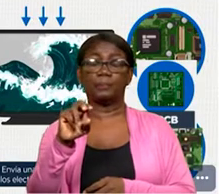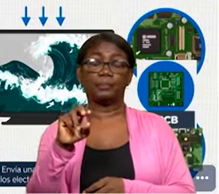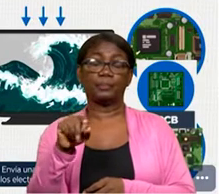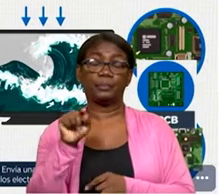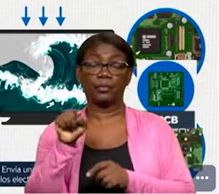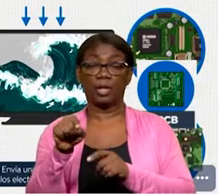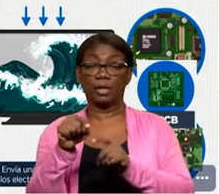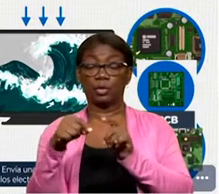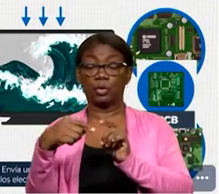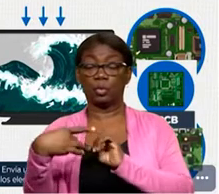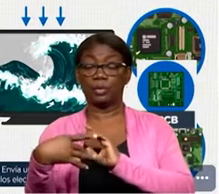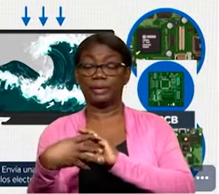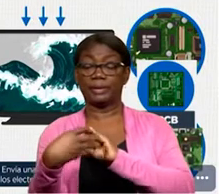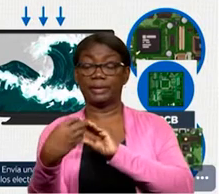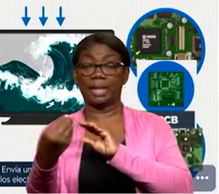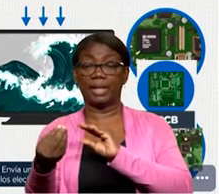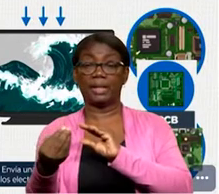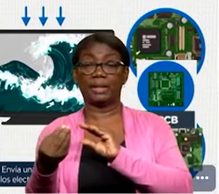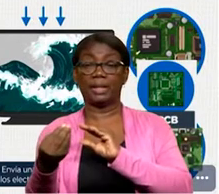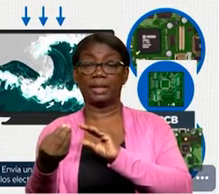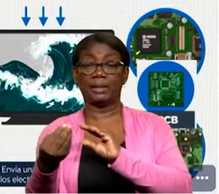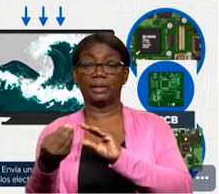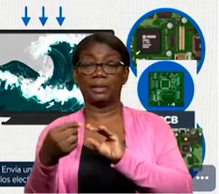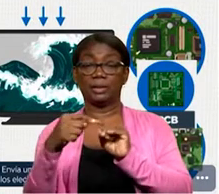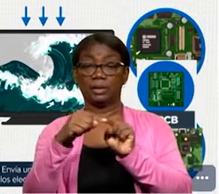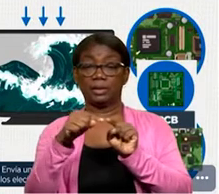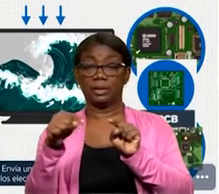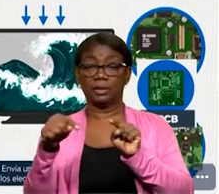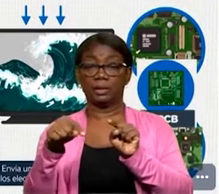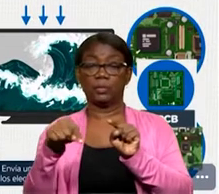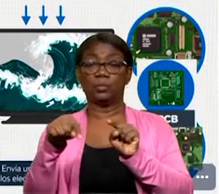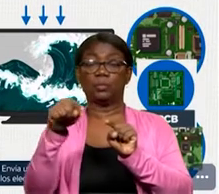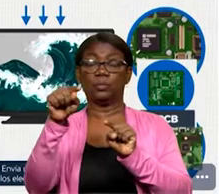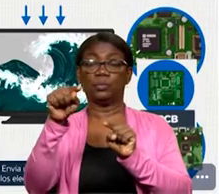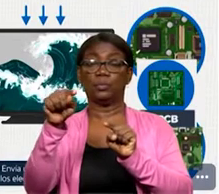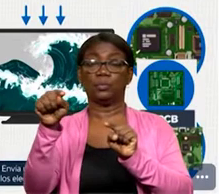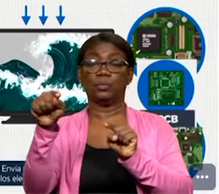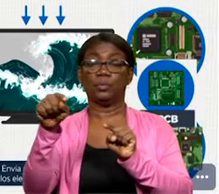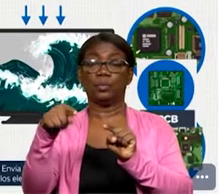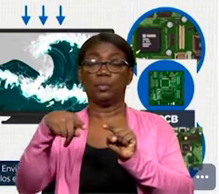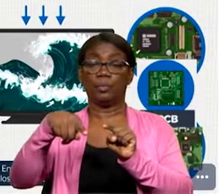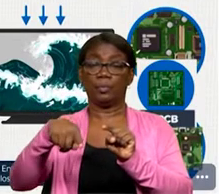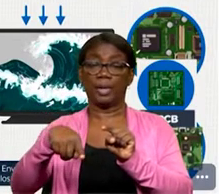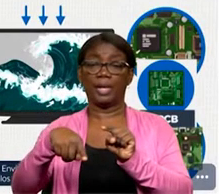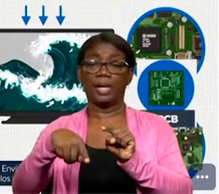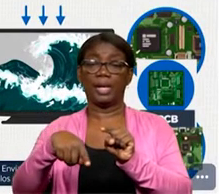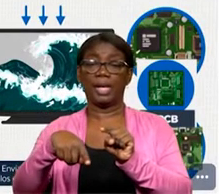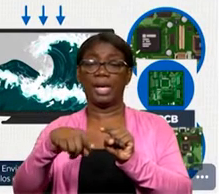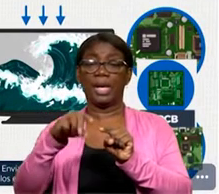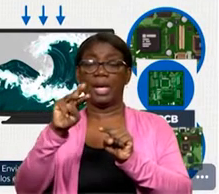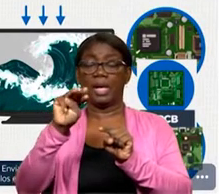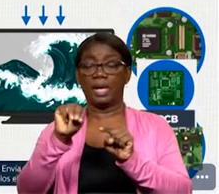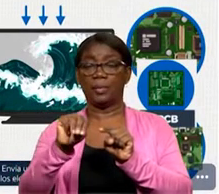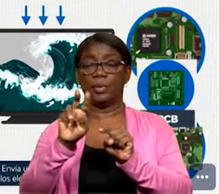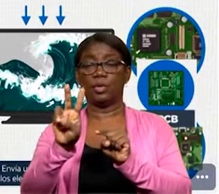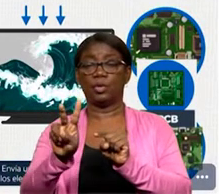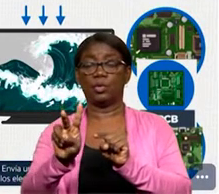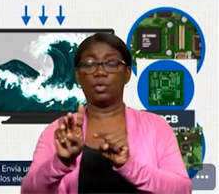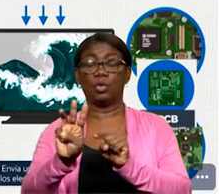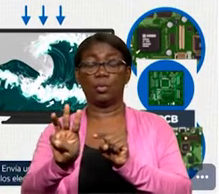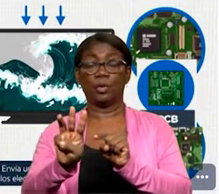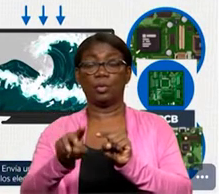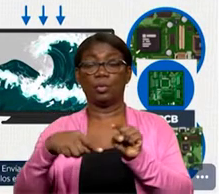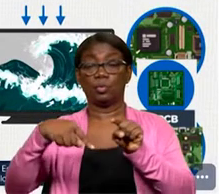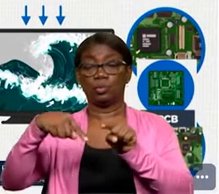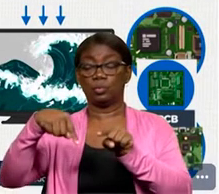en su salida una señal PMW, una señal modulada por pulso, ancho de pulso.